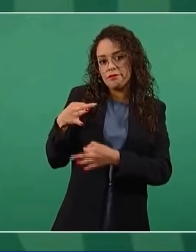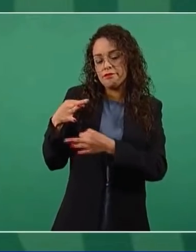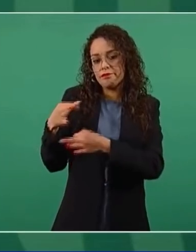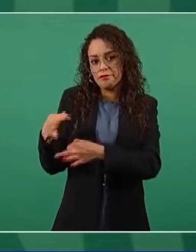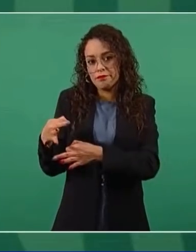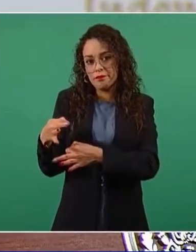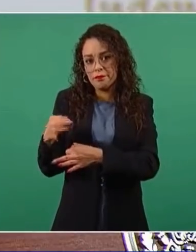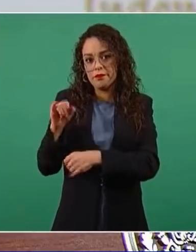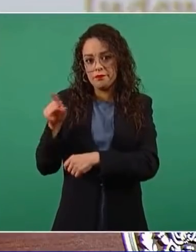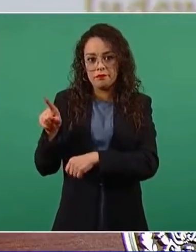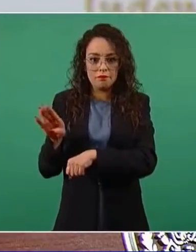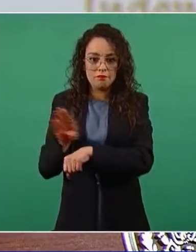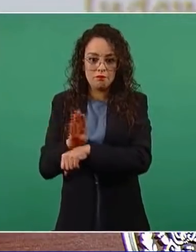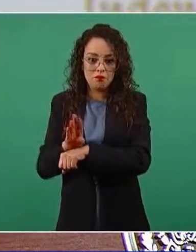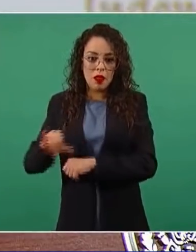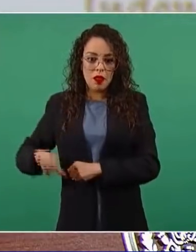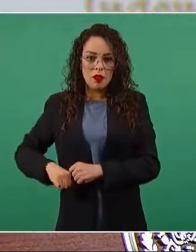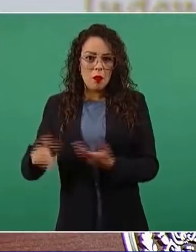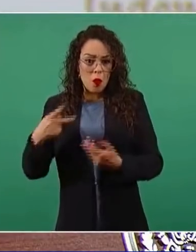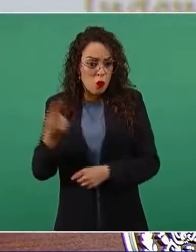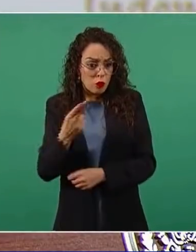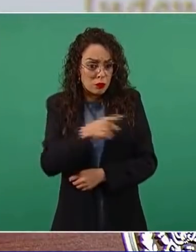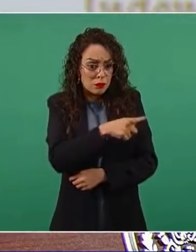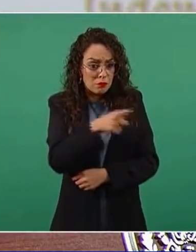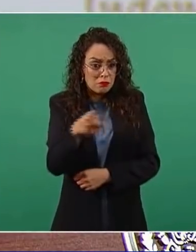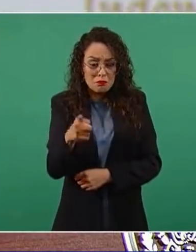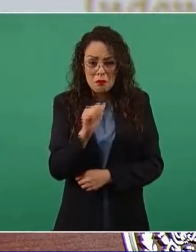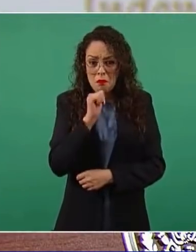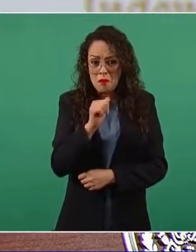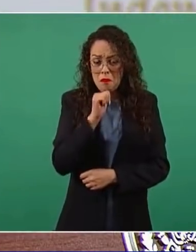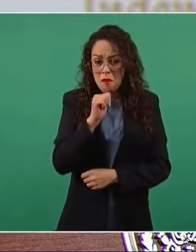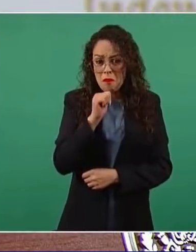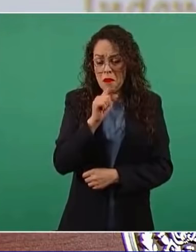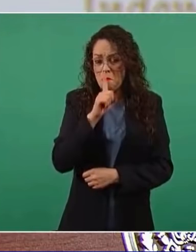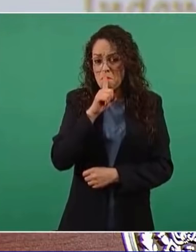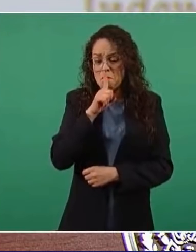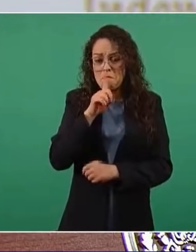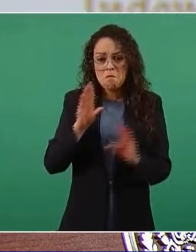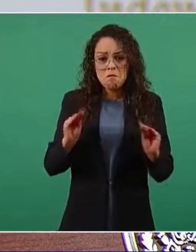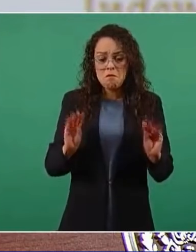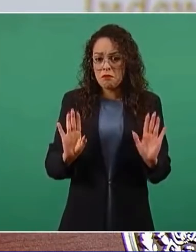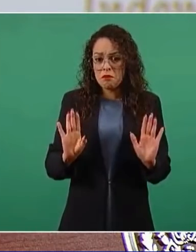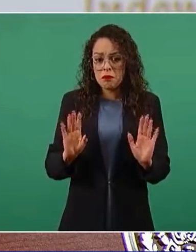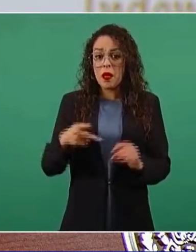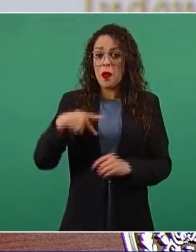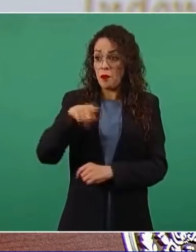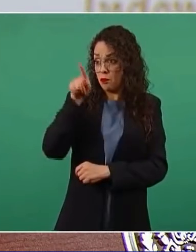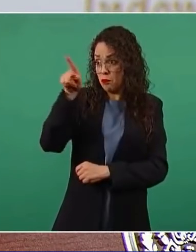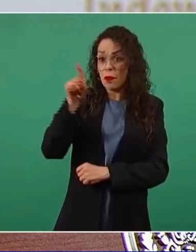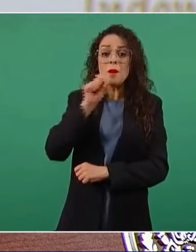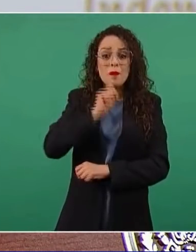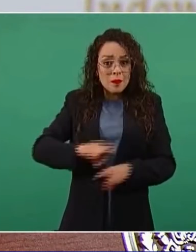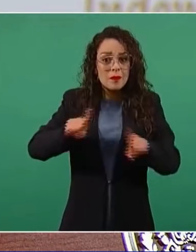pero ustedes no, y aún ellos tienen todo el derecho